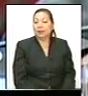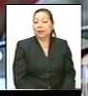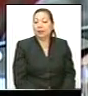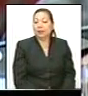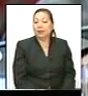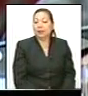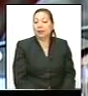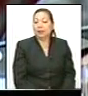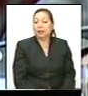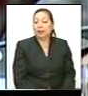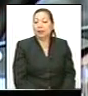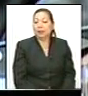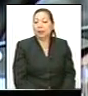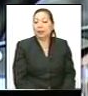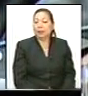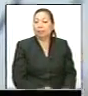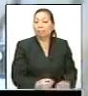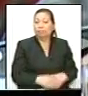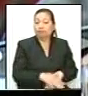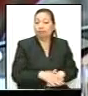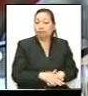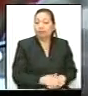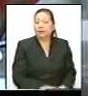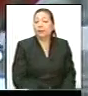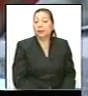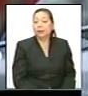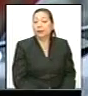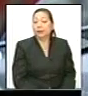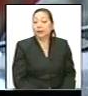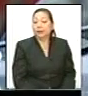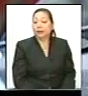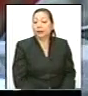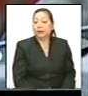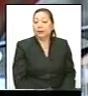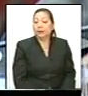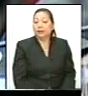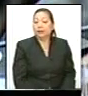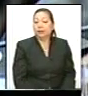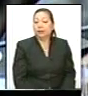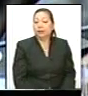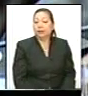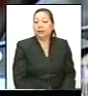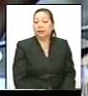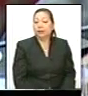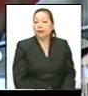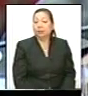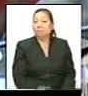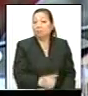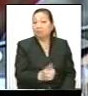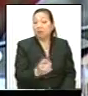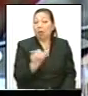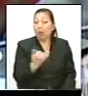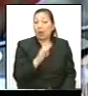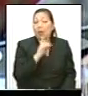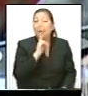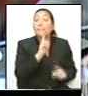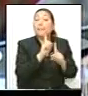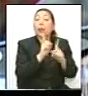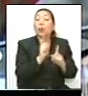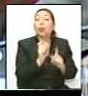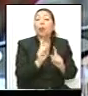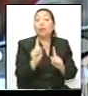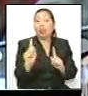vamos a aceptar el procedimiento. Entonces se le concede la palabra a los señores congresistas.